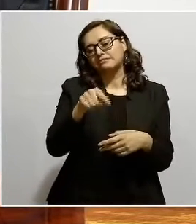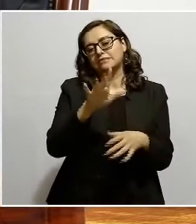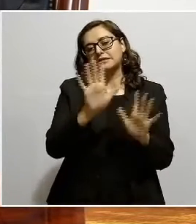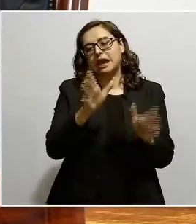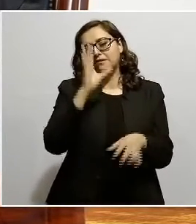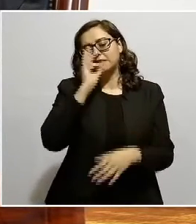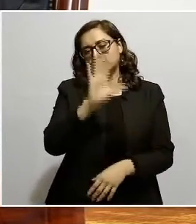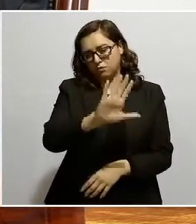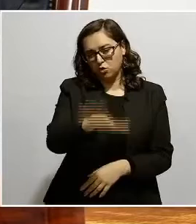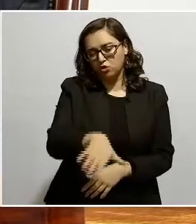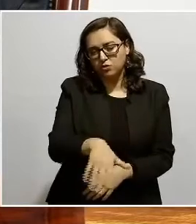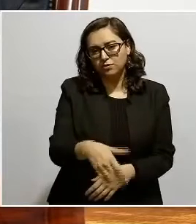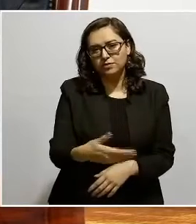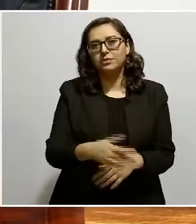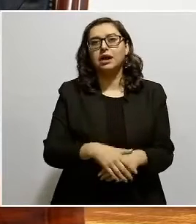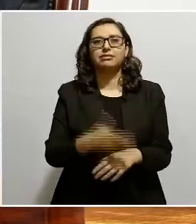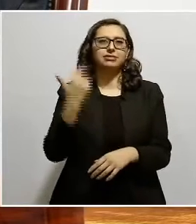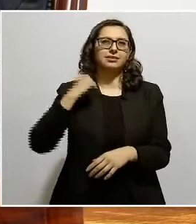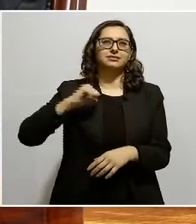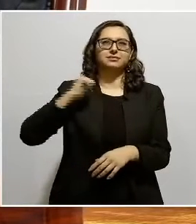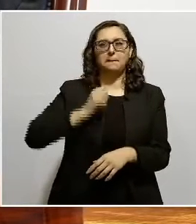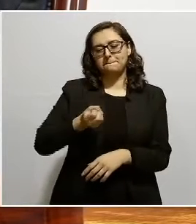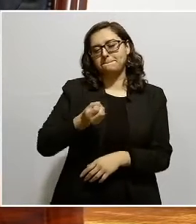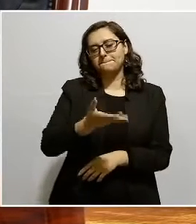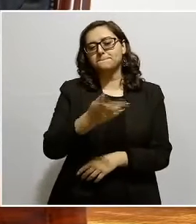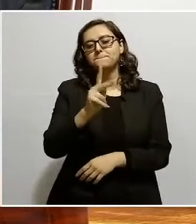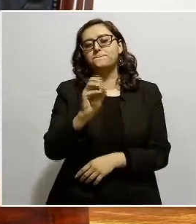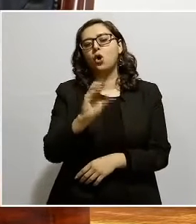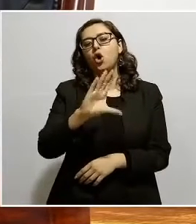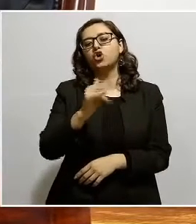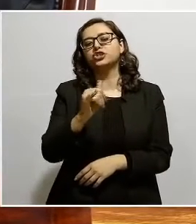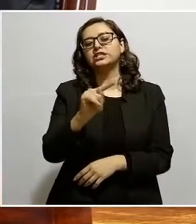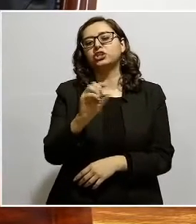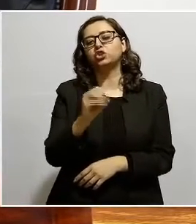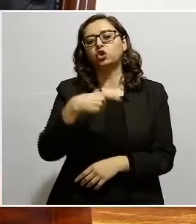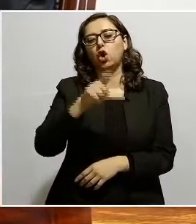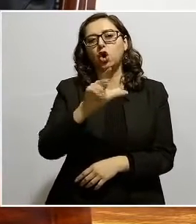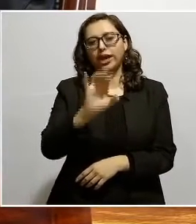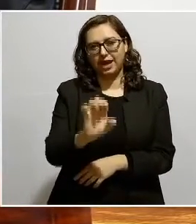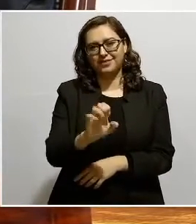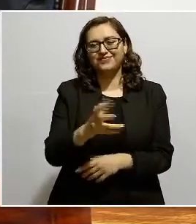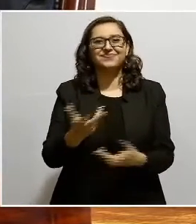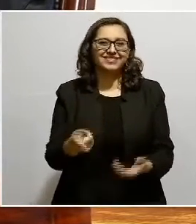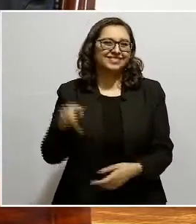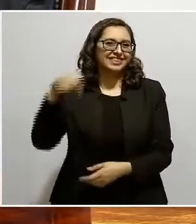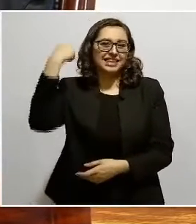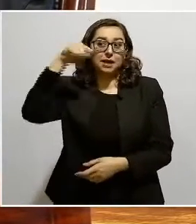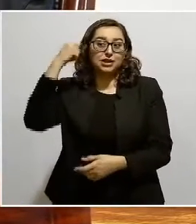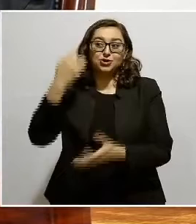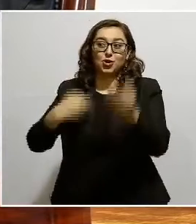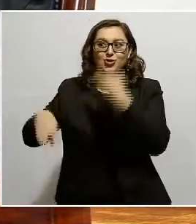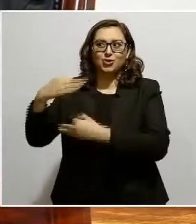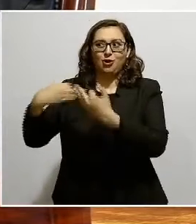el Pochitoque. En Tabasco es común que a todos nos pongan apodo.